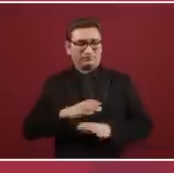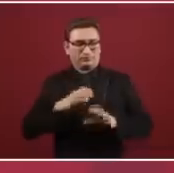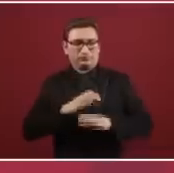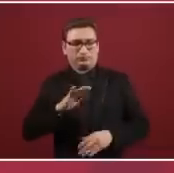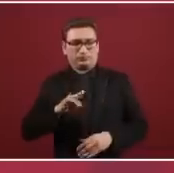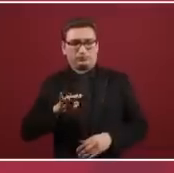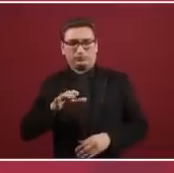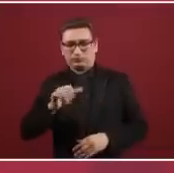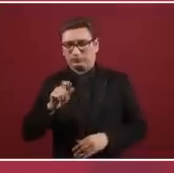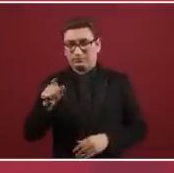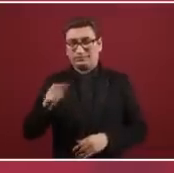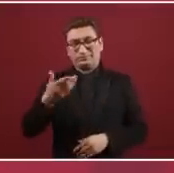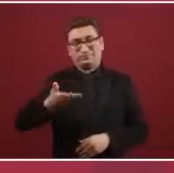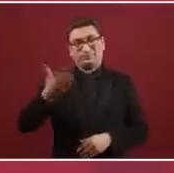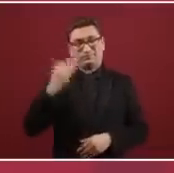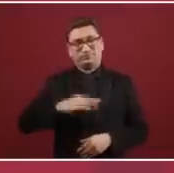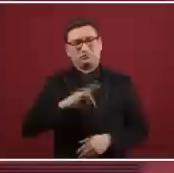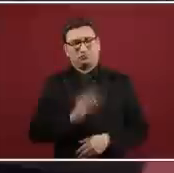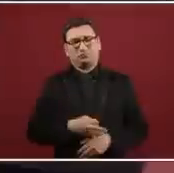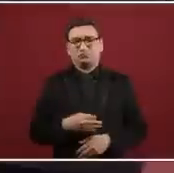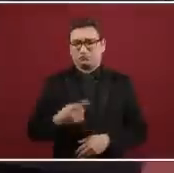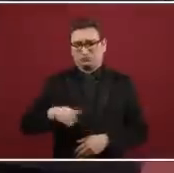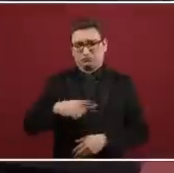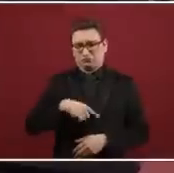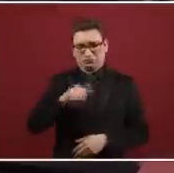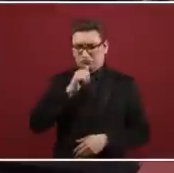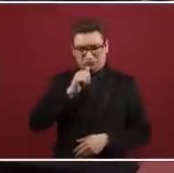cuando todavía no éramos gobierno.